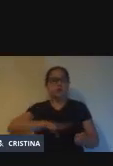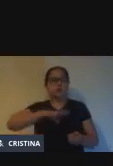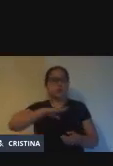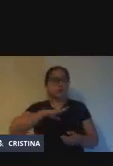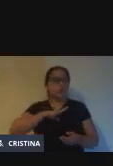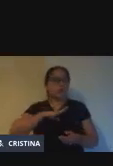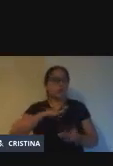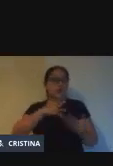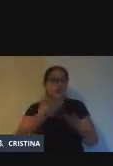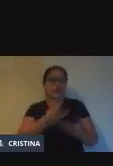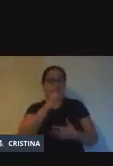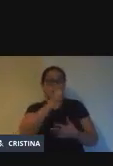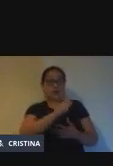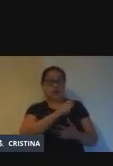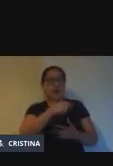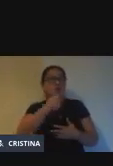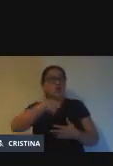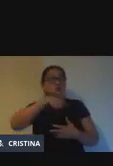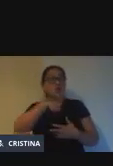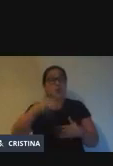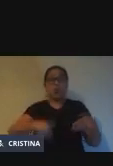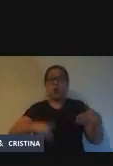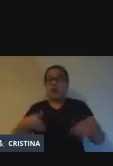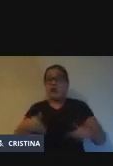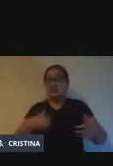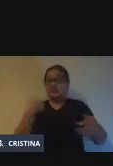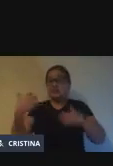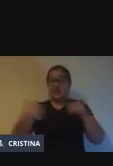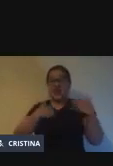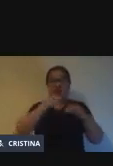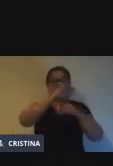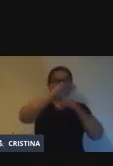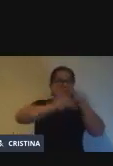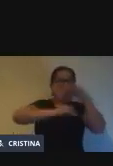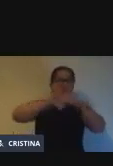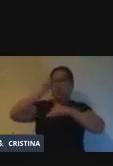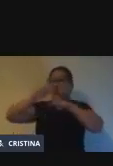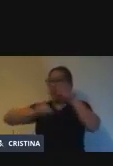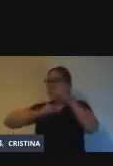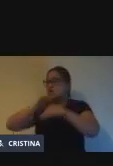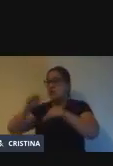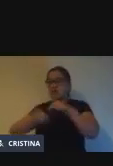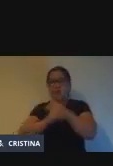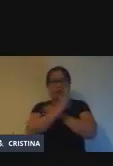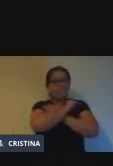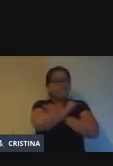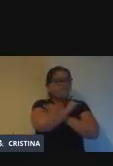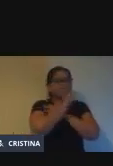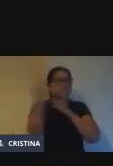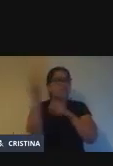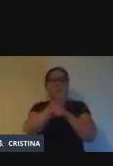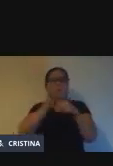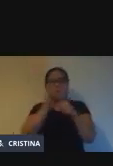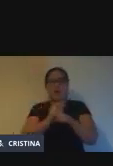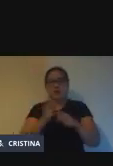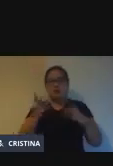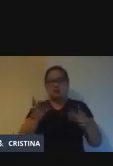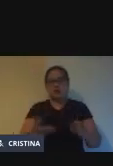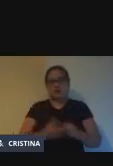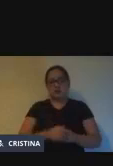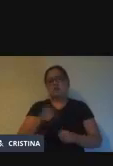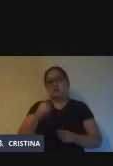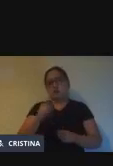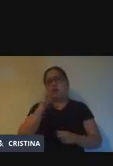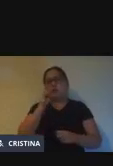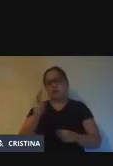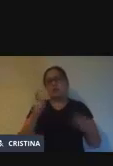todo, porque ahí ya llegamos al grado de la neurosis. ¿Han visto estas personas? Y no tiene que ser